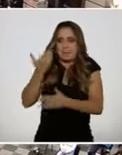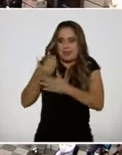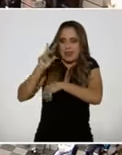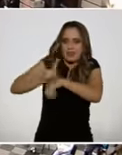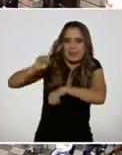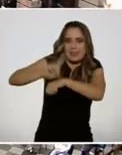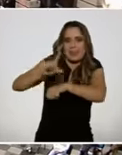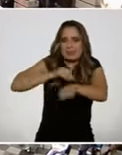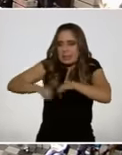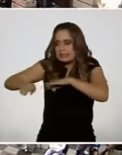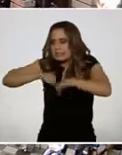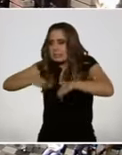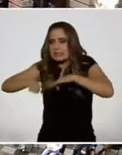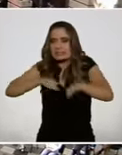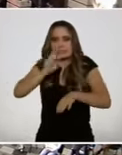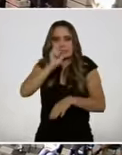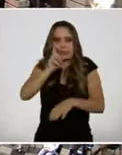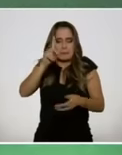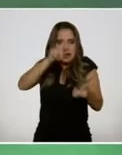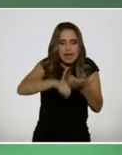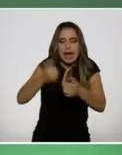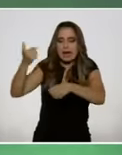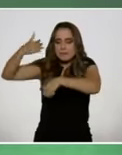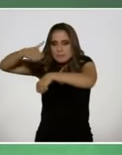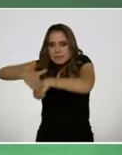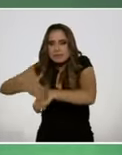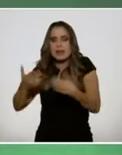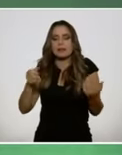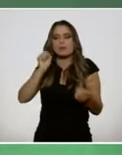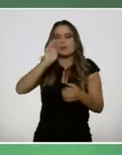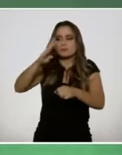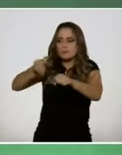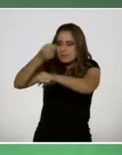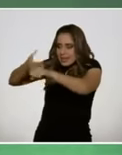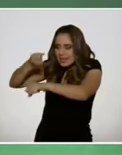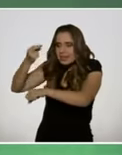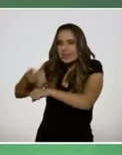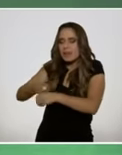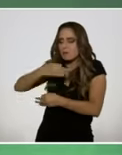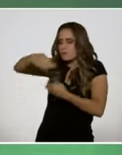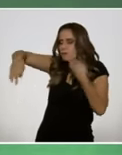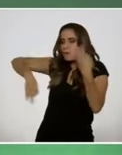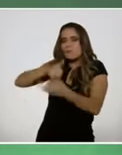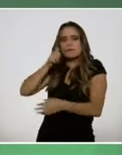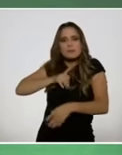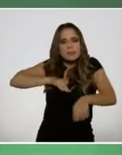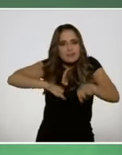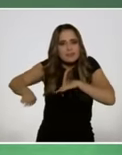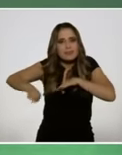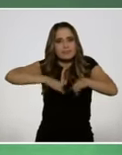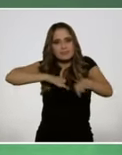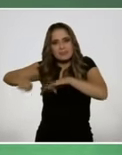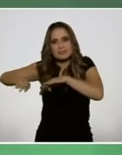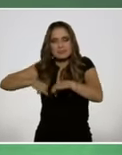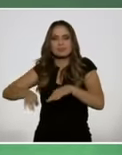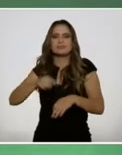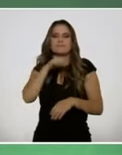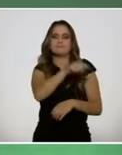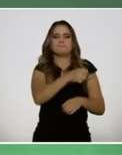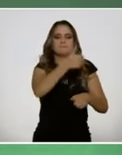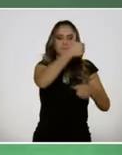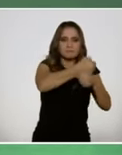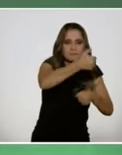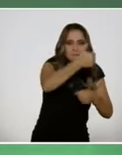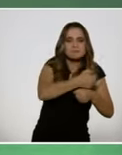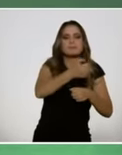trabajadores manuales, nuestro personal administrativo, nuestros secretarios. Muchas gracias, subsecretarios de básica, de media